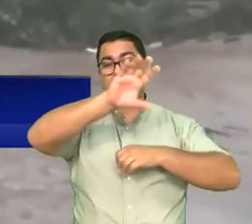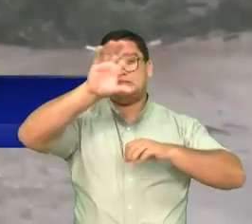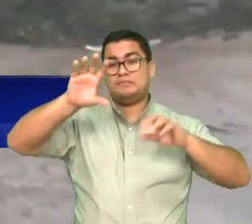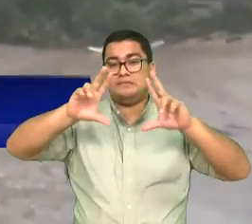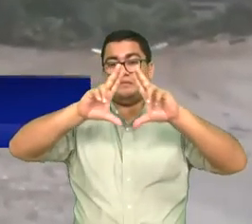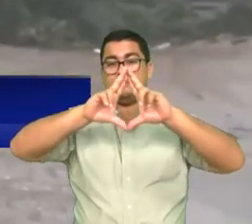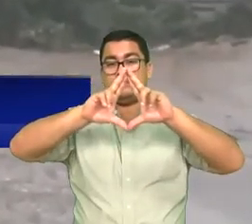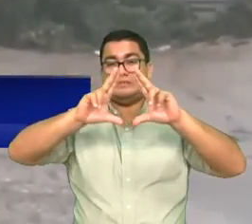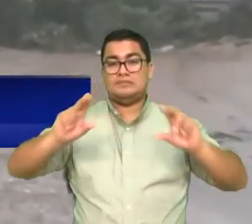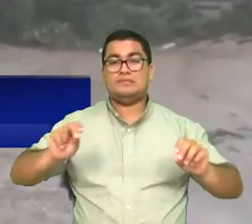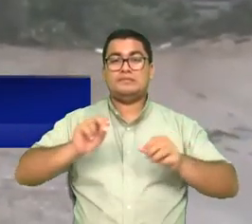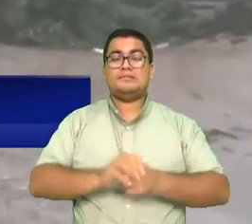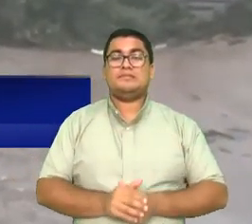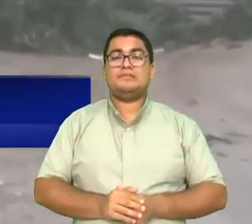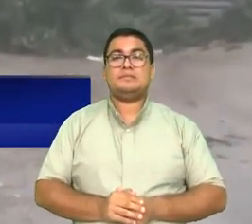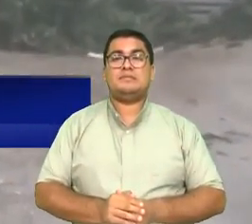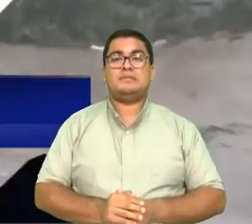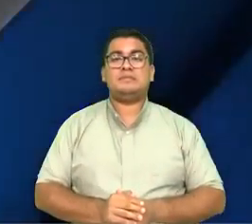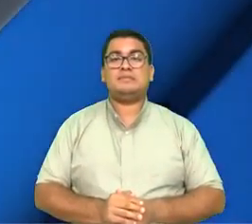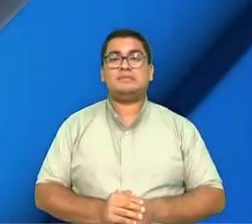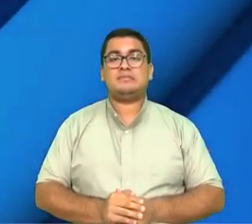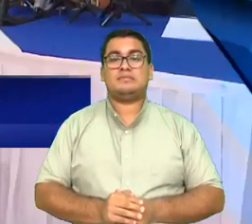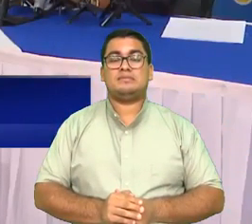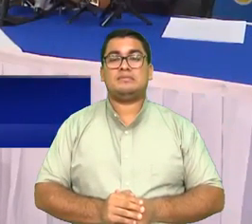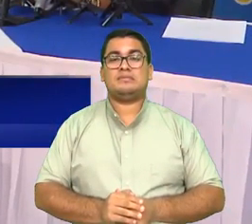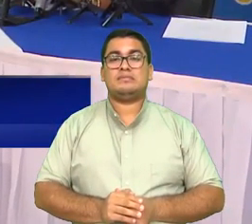y pacífico del país.